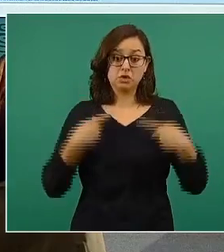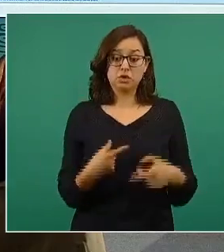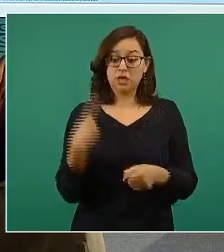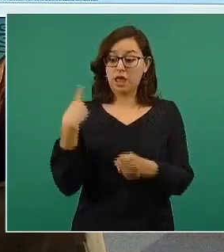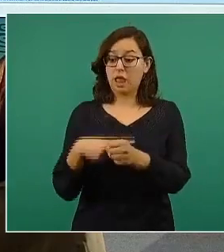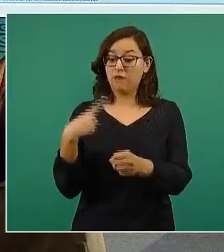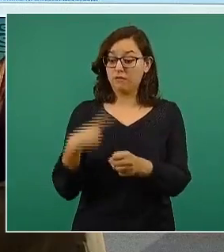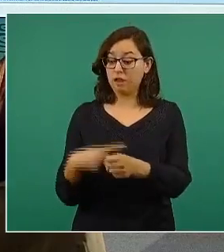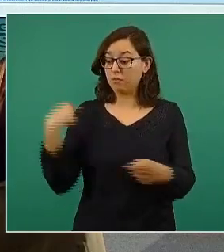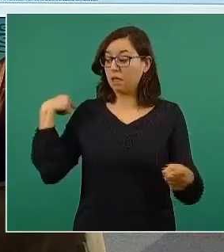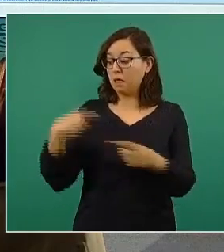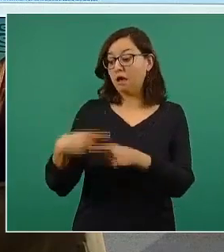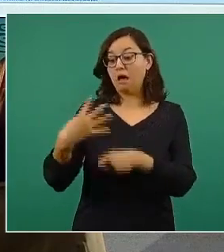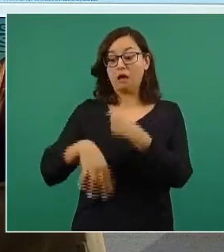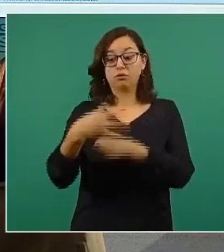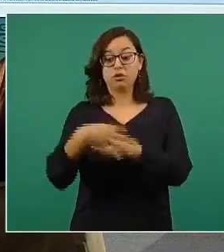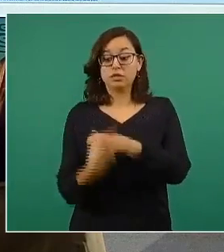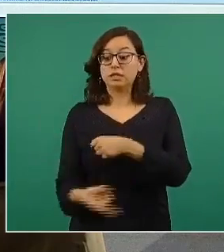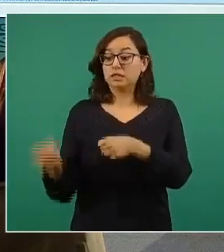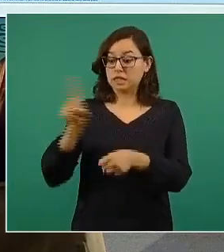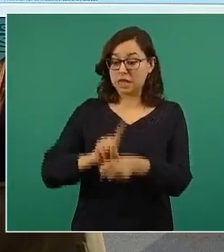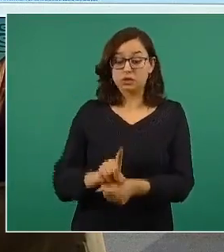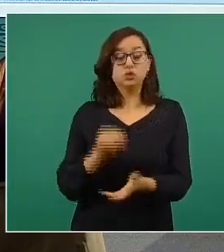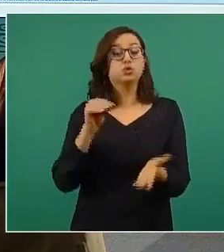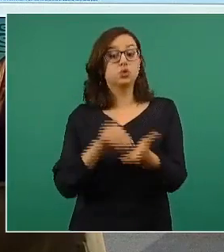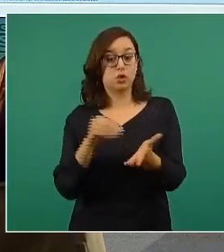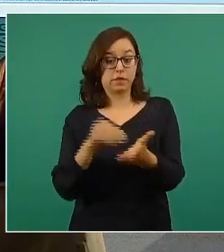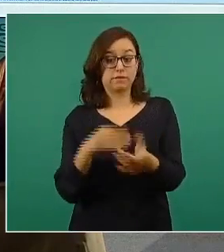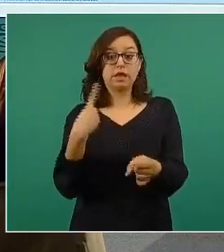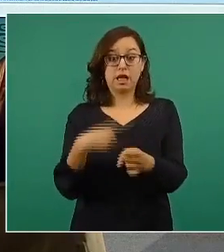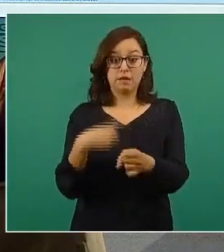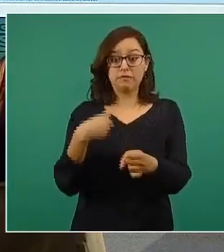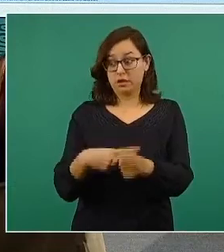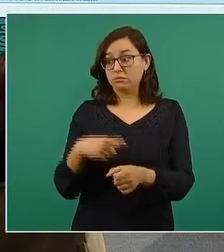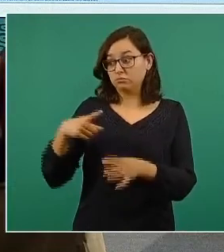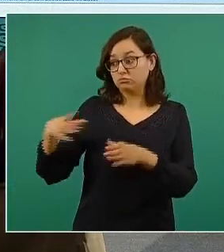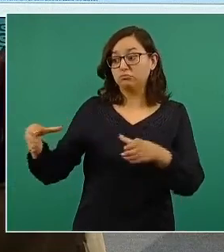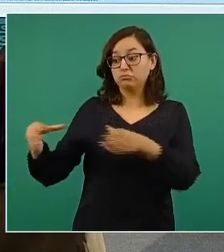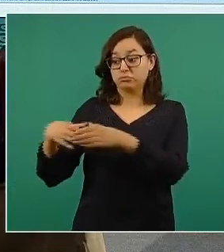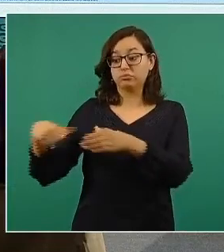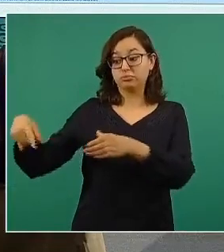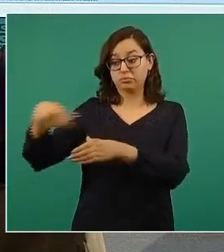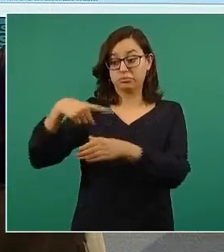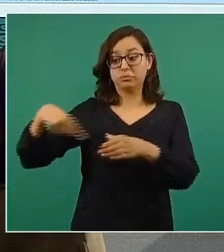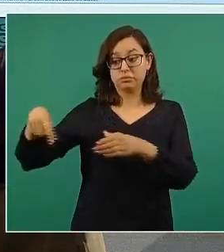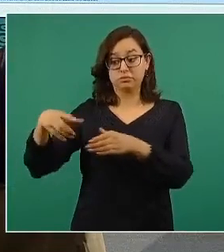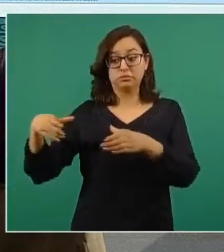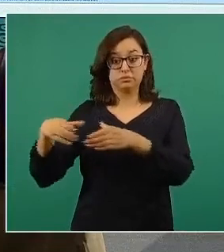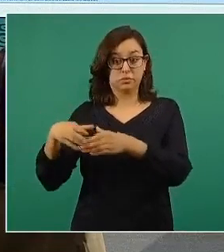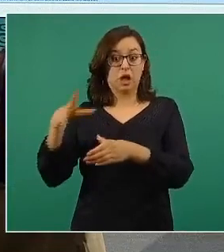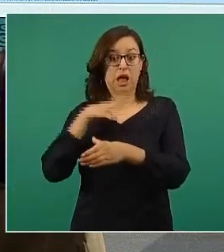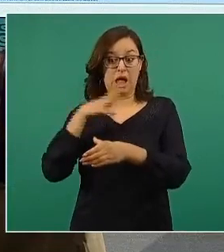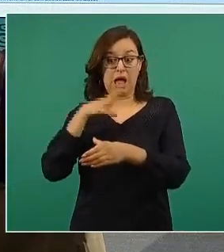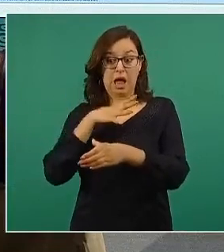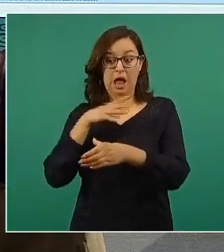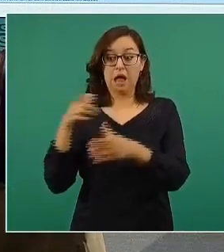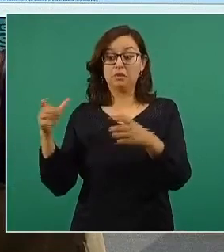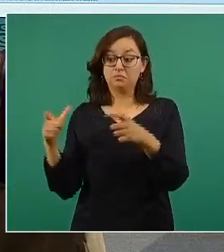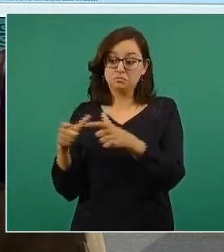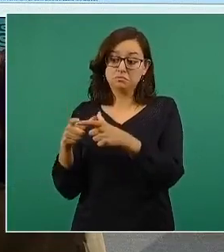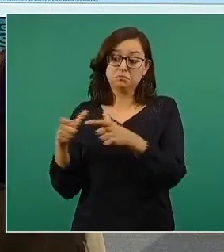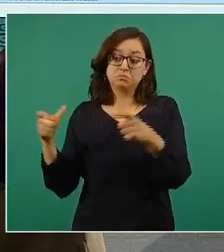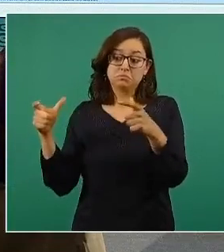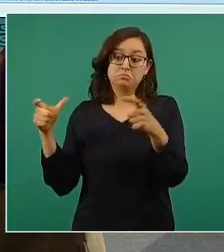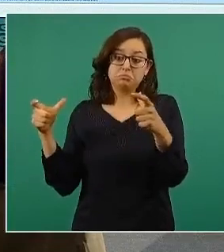representan el estímulo de continuidad de la epidemia. En la medida en que ese número se haga cada vez más